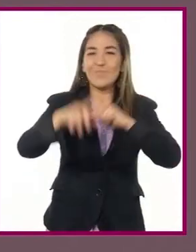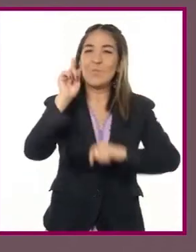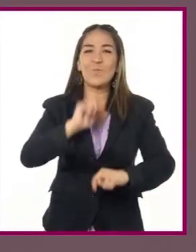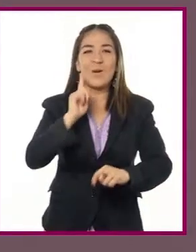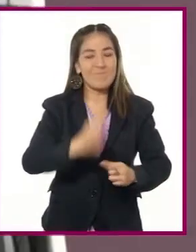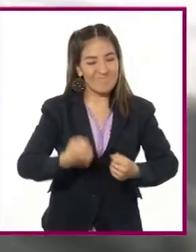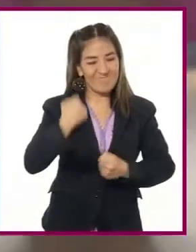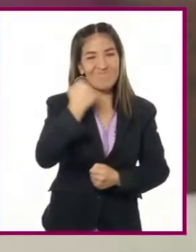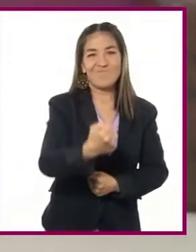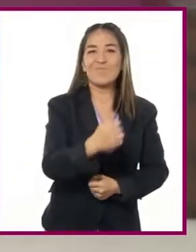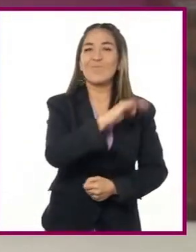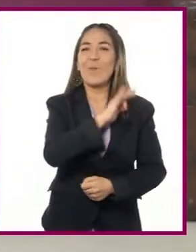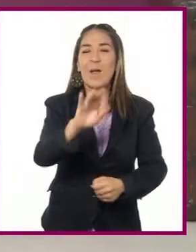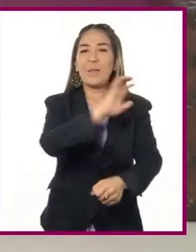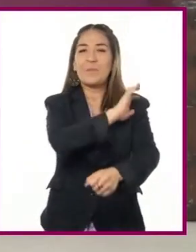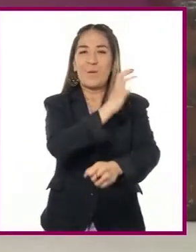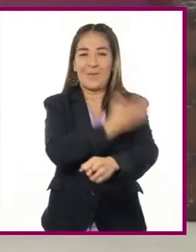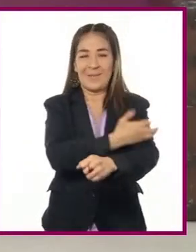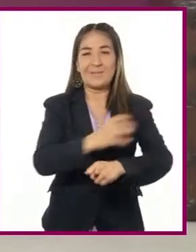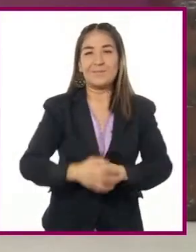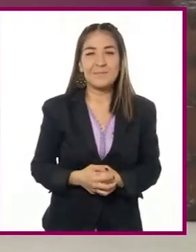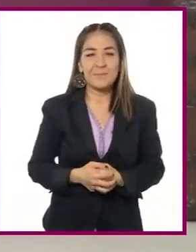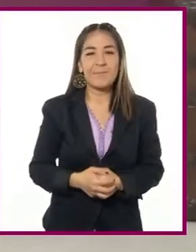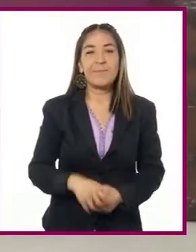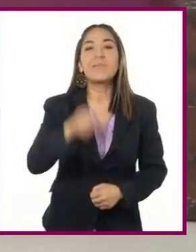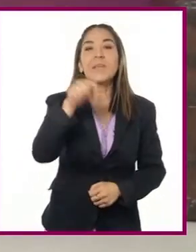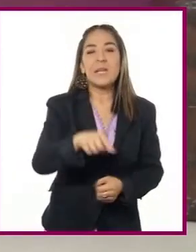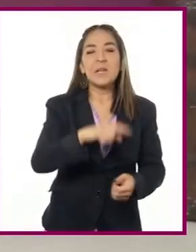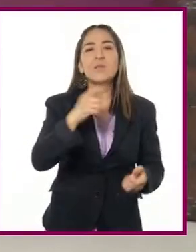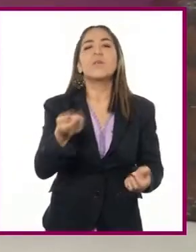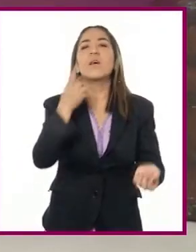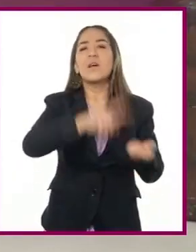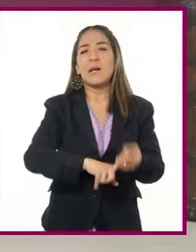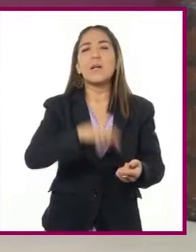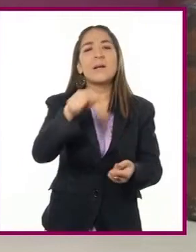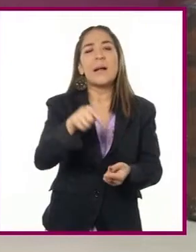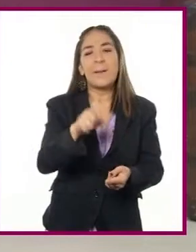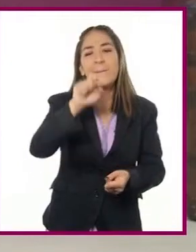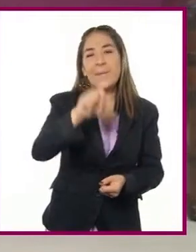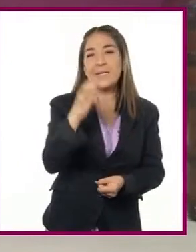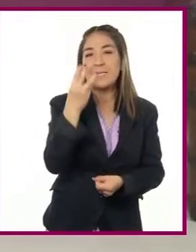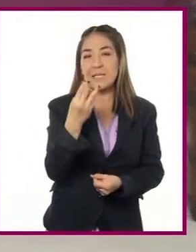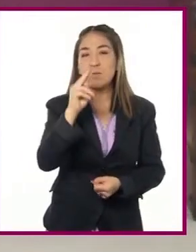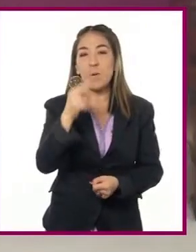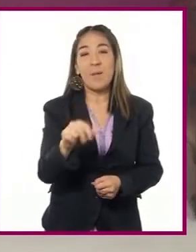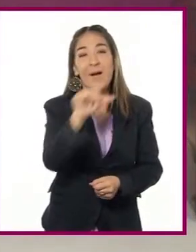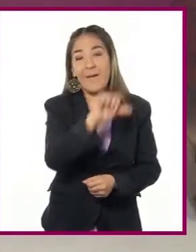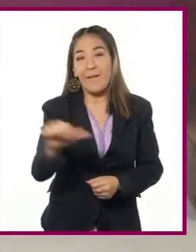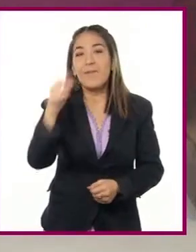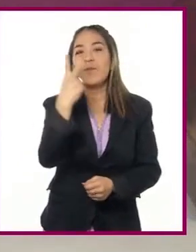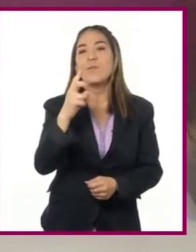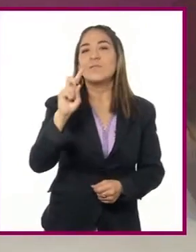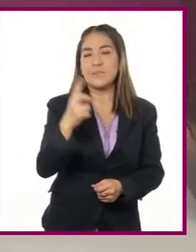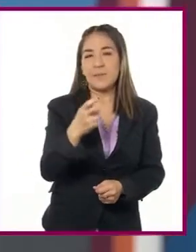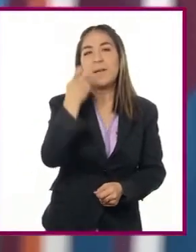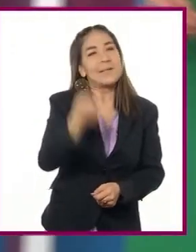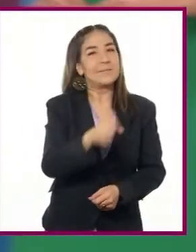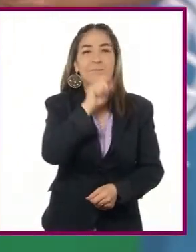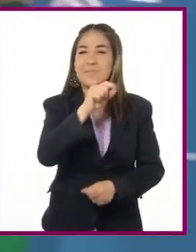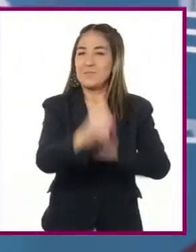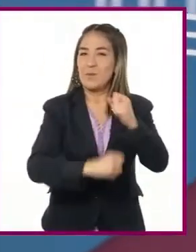más intensidad. El segundo congreso se llevó a cabo del 23 de noviembre al 2 de diciembre del mismo